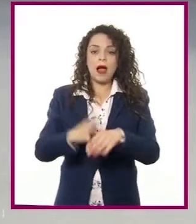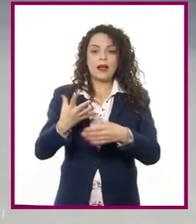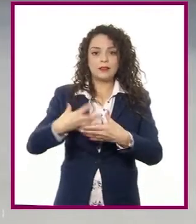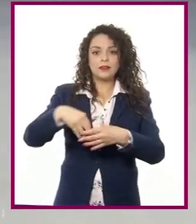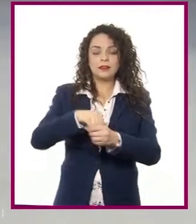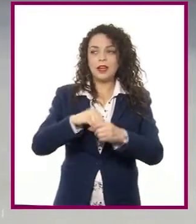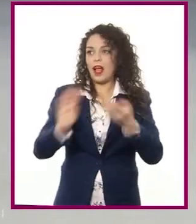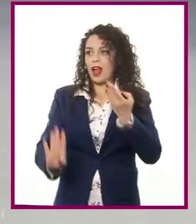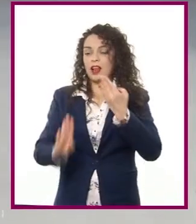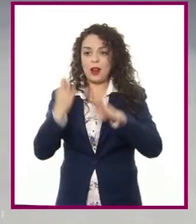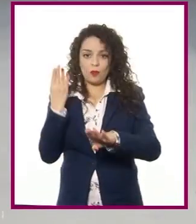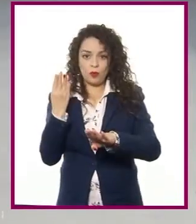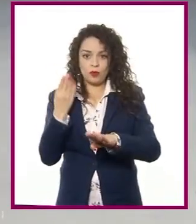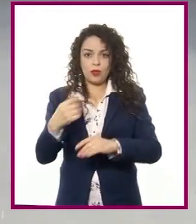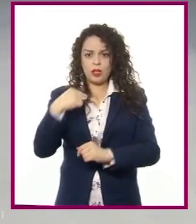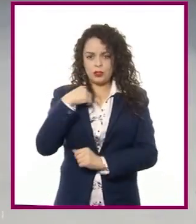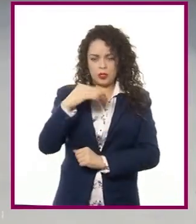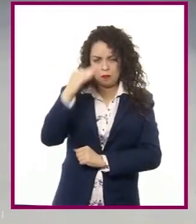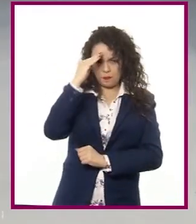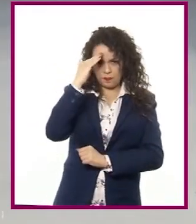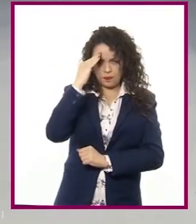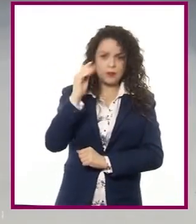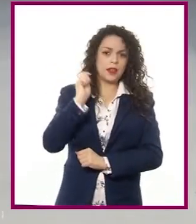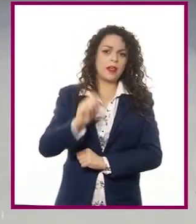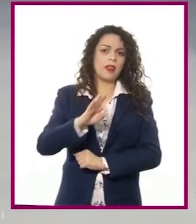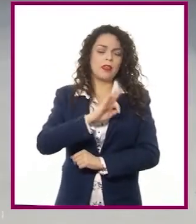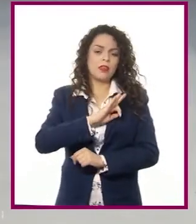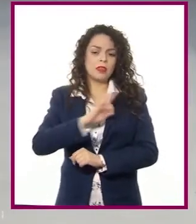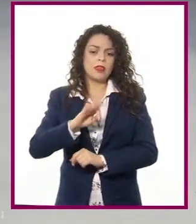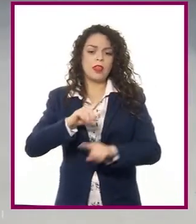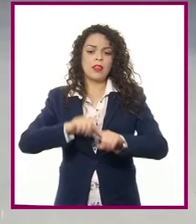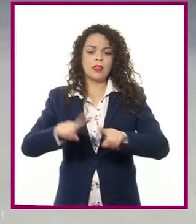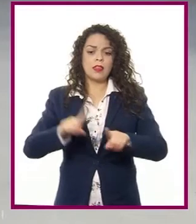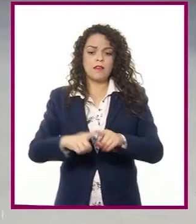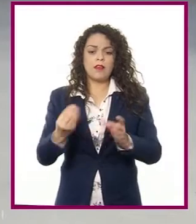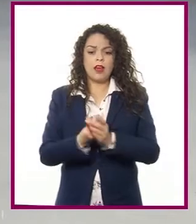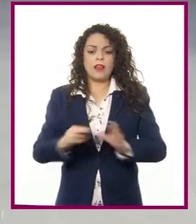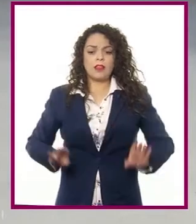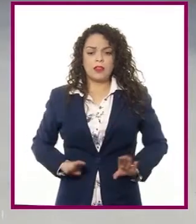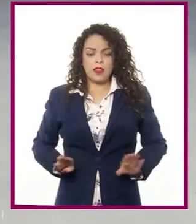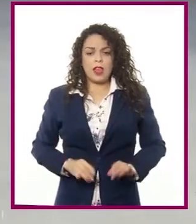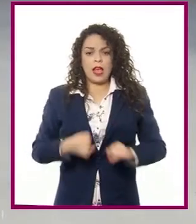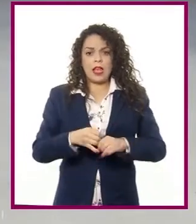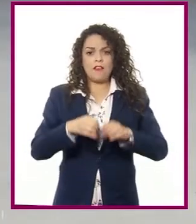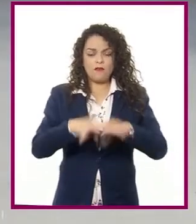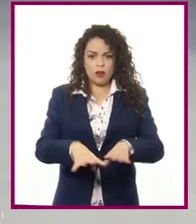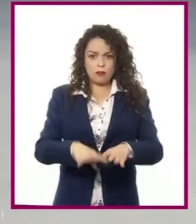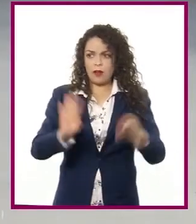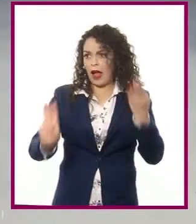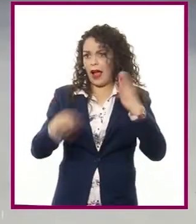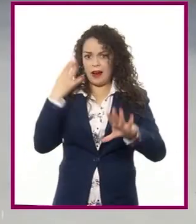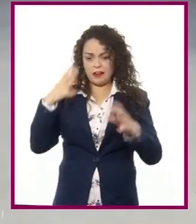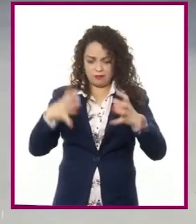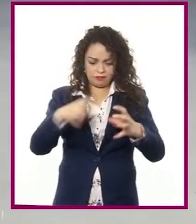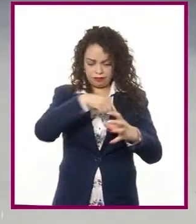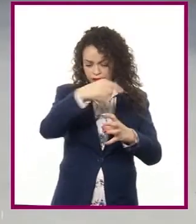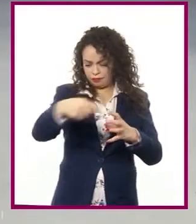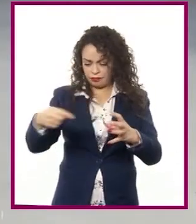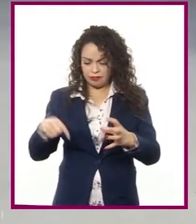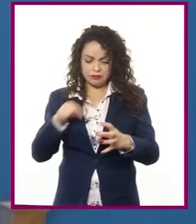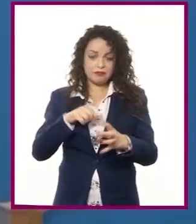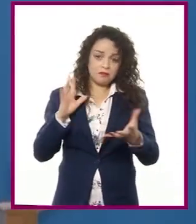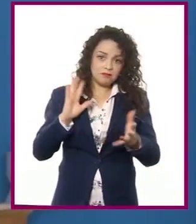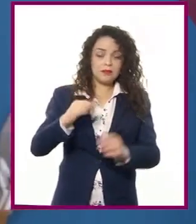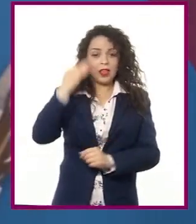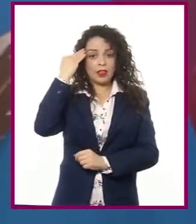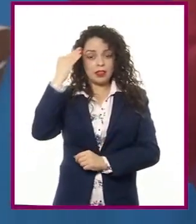pensaba que, al poder transmitir diferentes tipos de conocimientos e información a lo largo y ancho del mundo, con el tiempo las